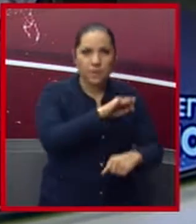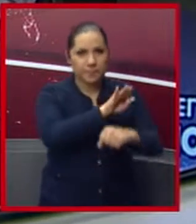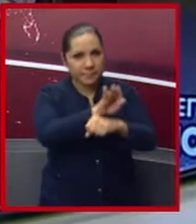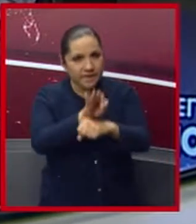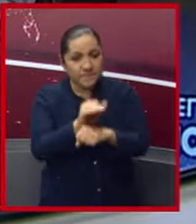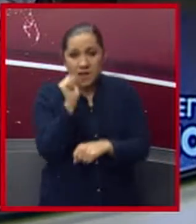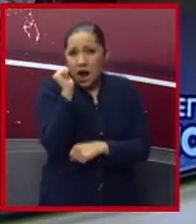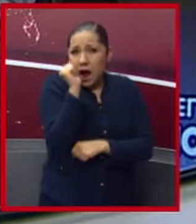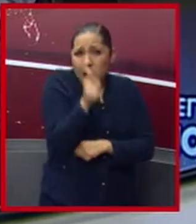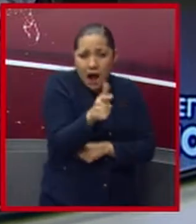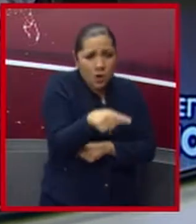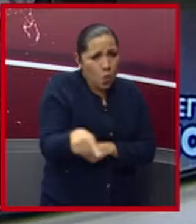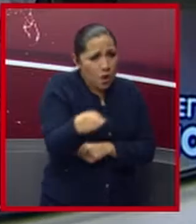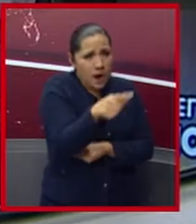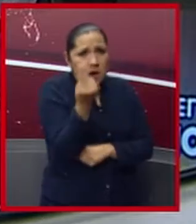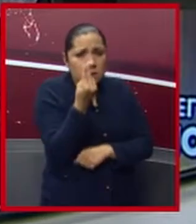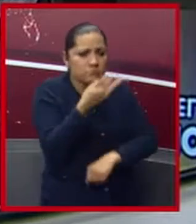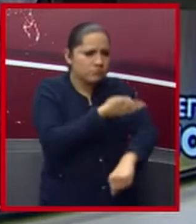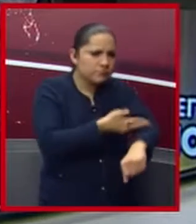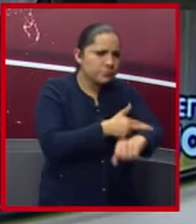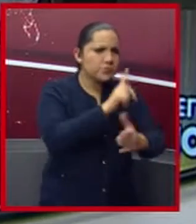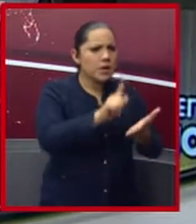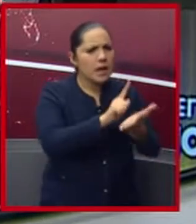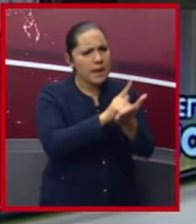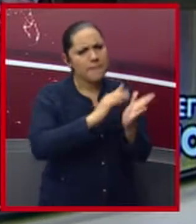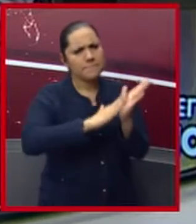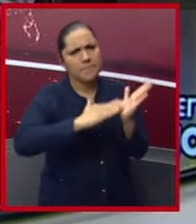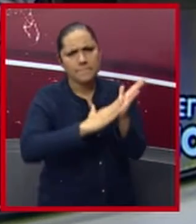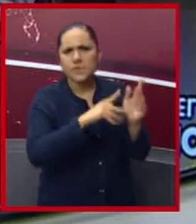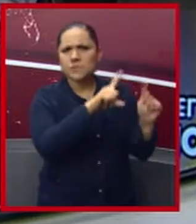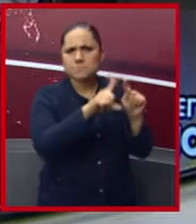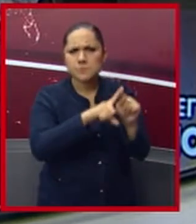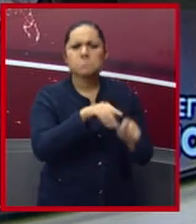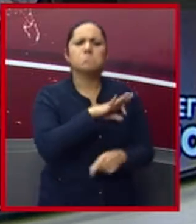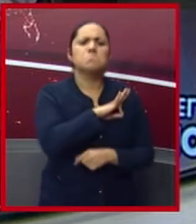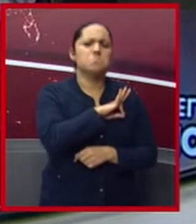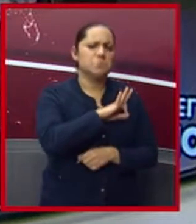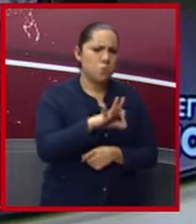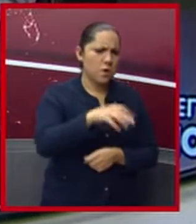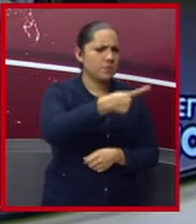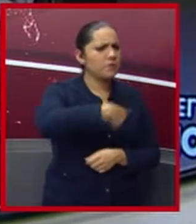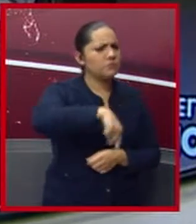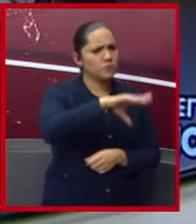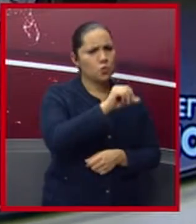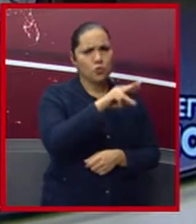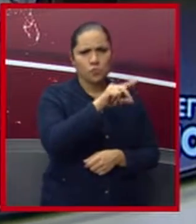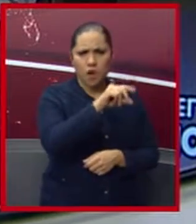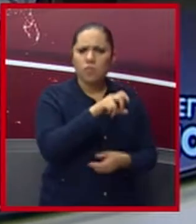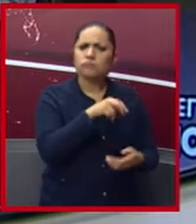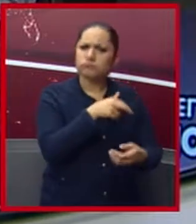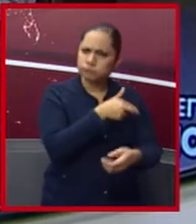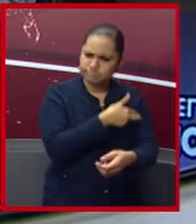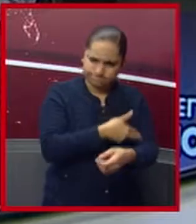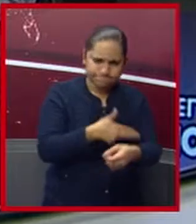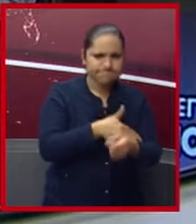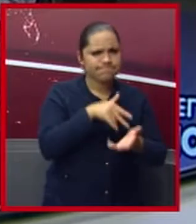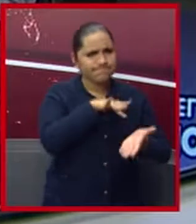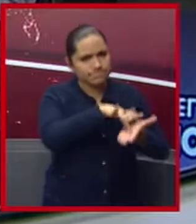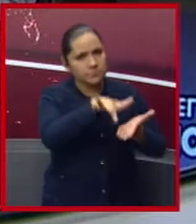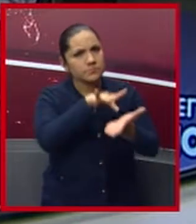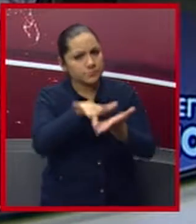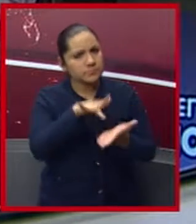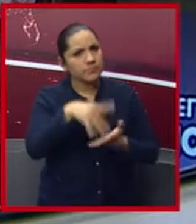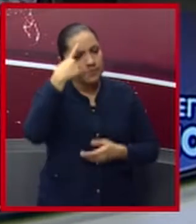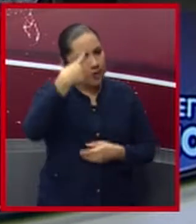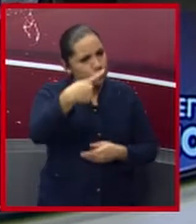cualquier situación de orden legal que favorezca la situación jurídica de su permanencia o residencia